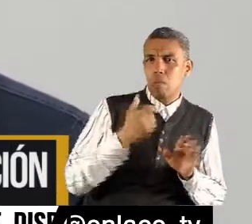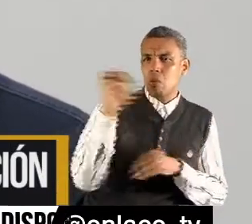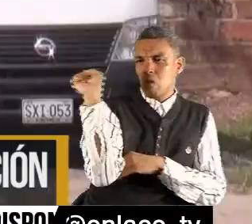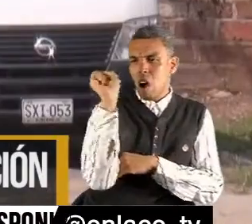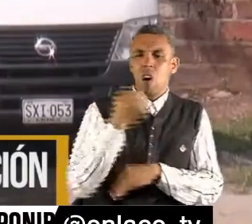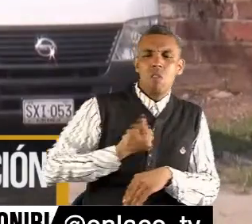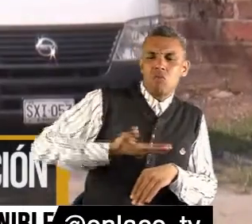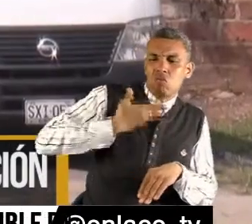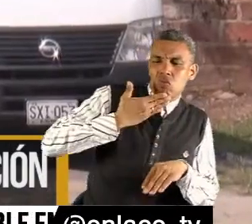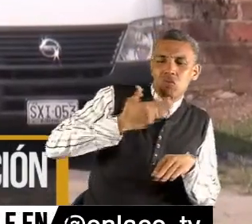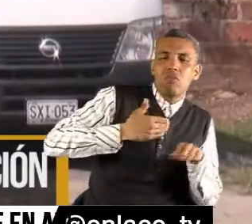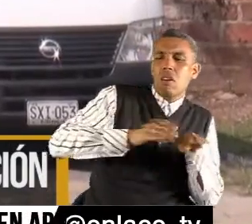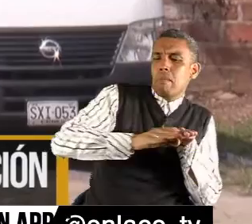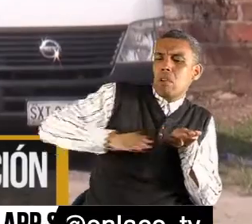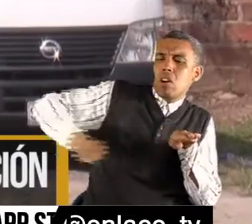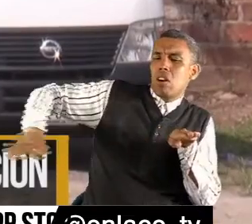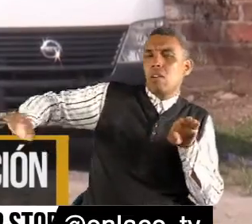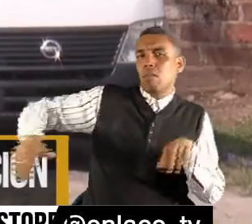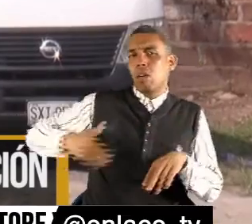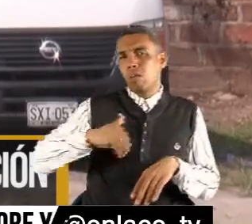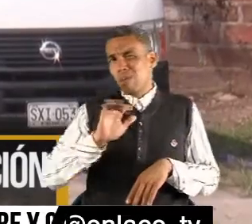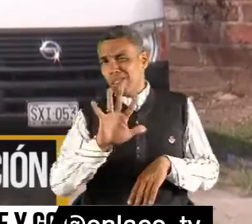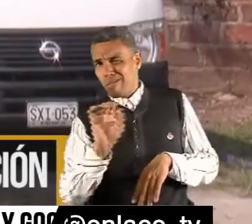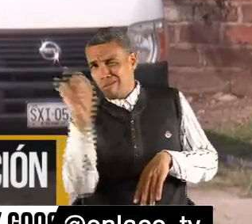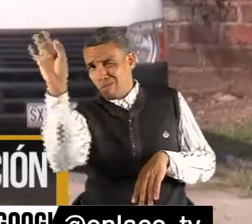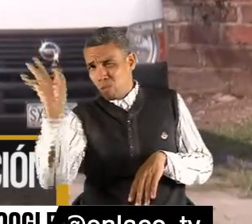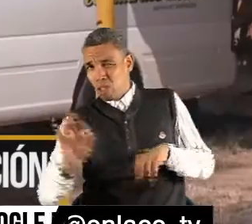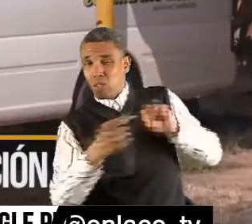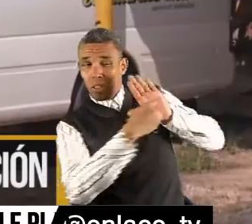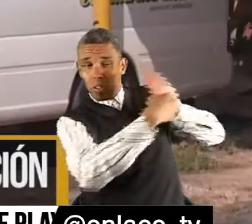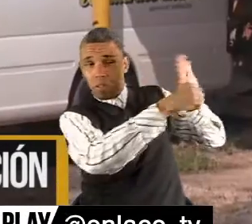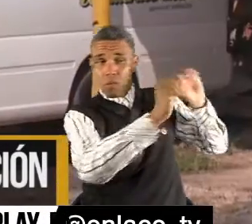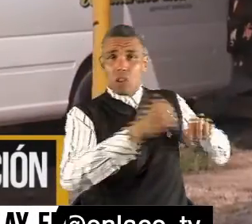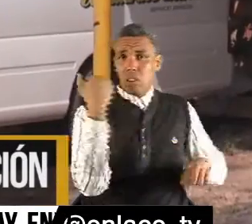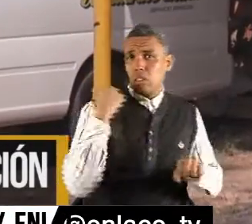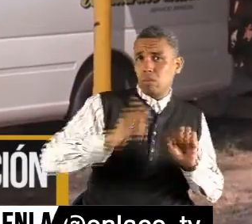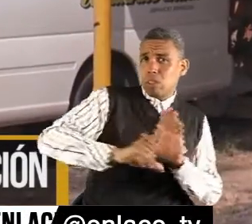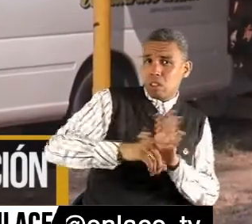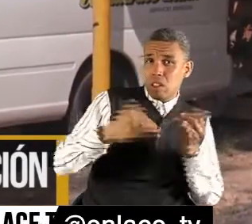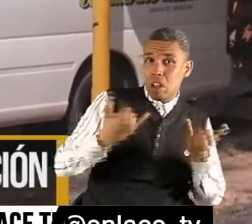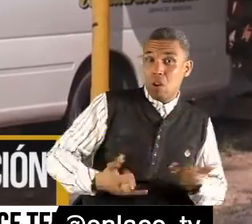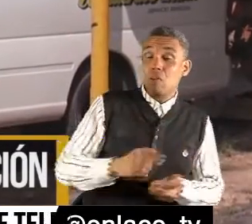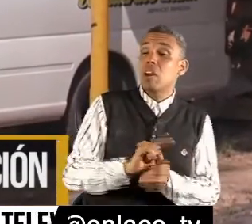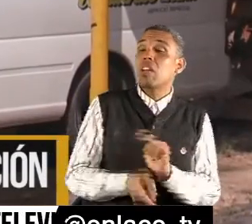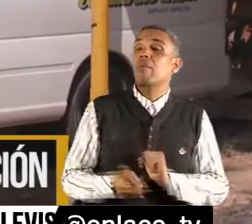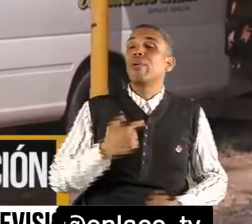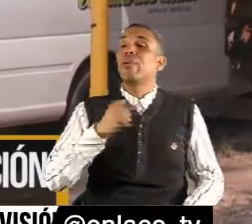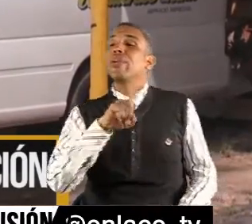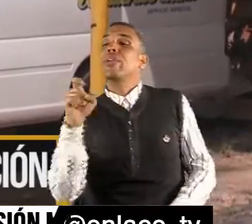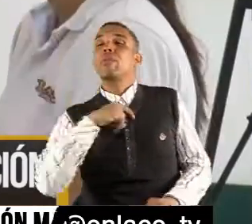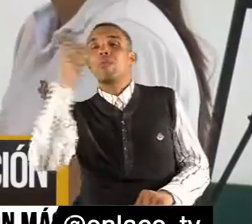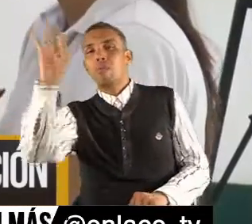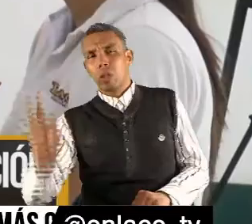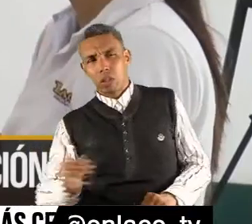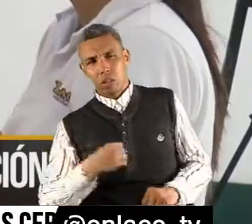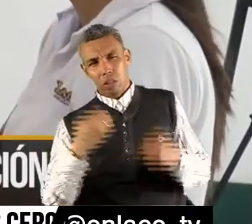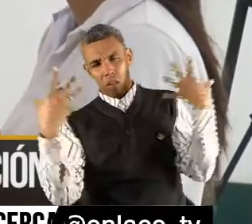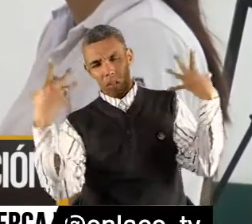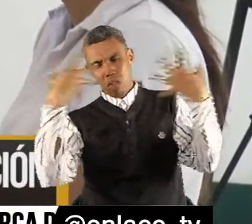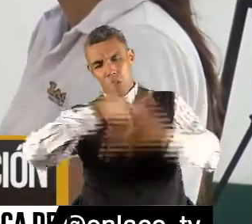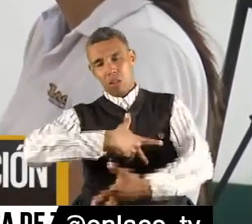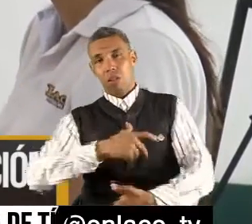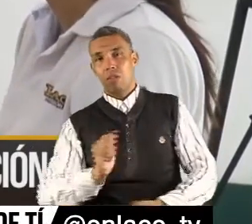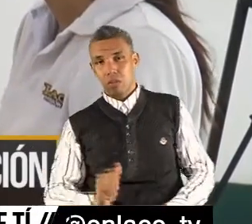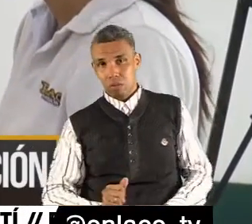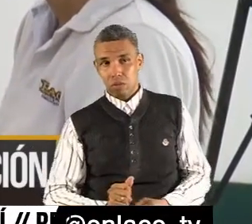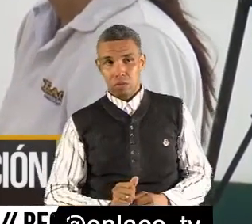las empresas. Ellos están a la espera de los resultados que se darán en los próximos días y por los cuales están preocupados. Sobre esta denuncia, extraoficialmente